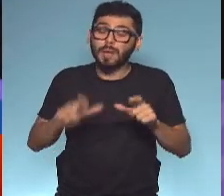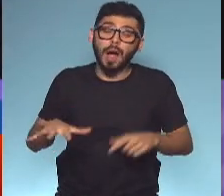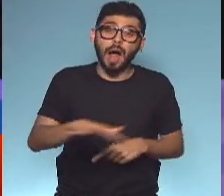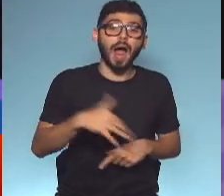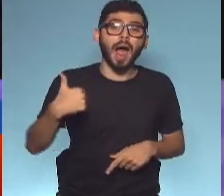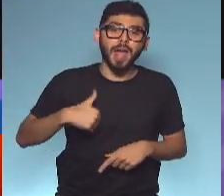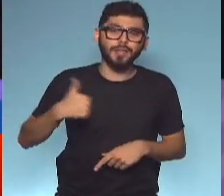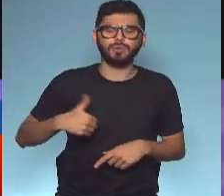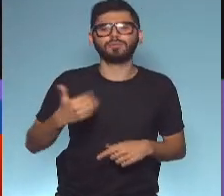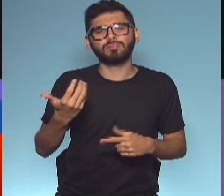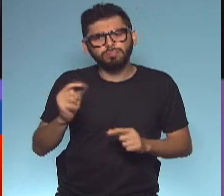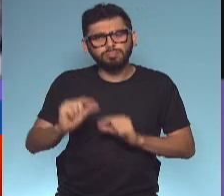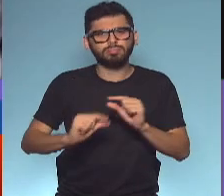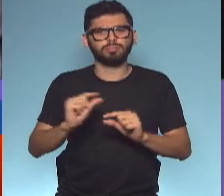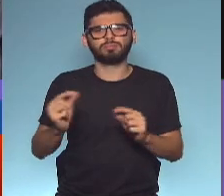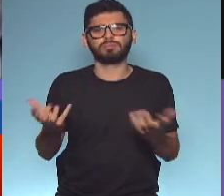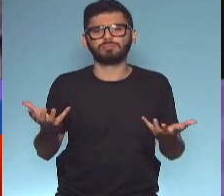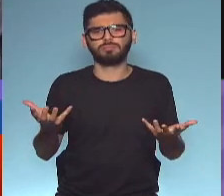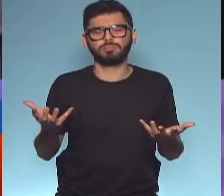empecemos a abrir un poquito más,